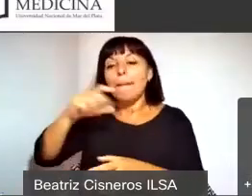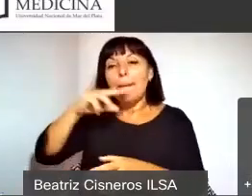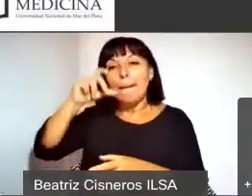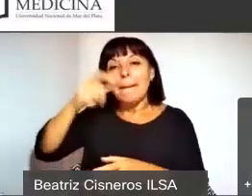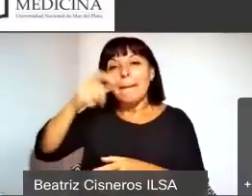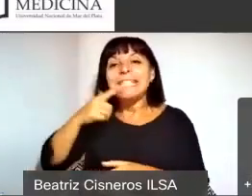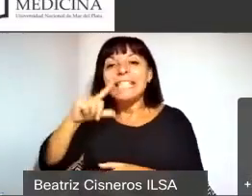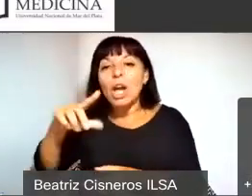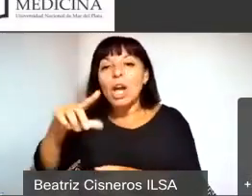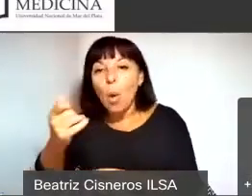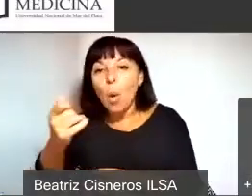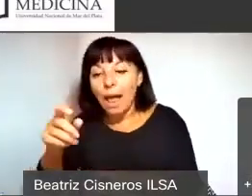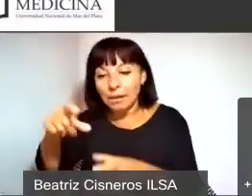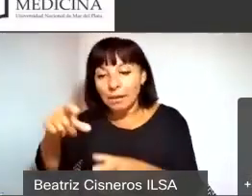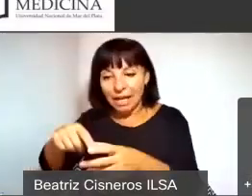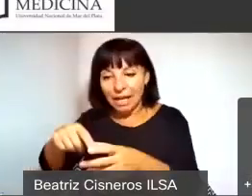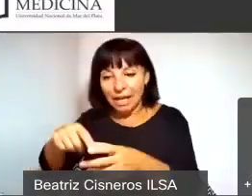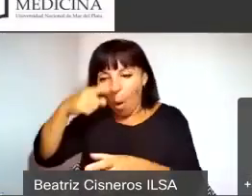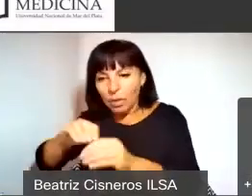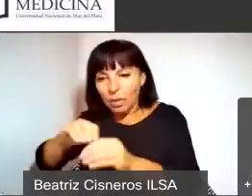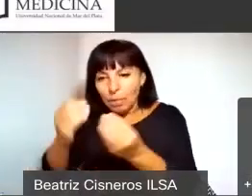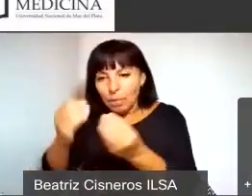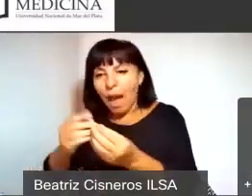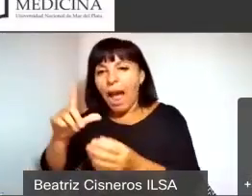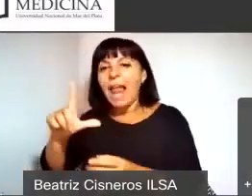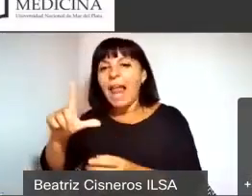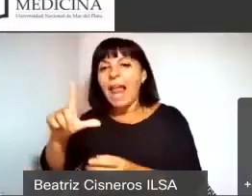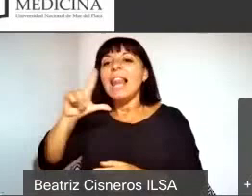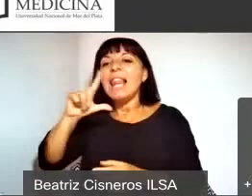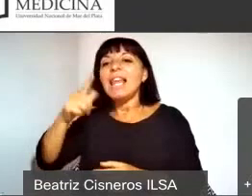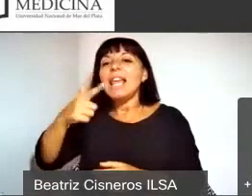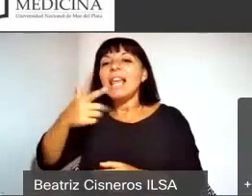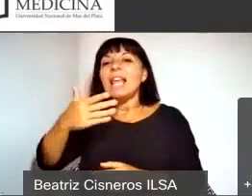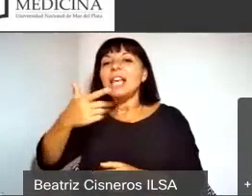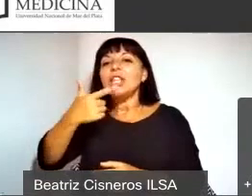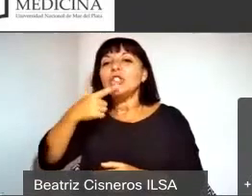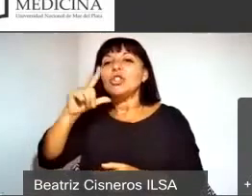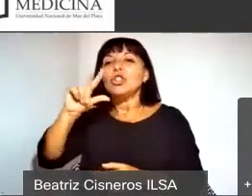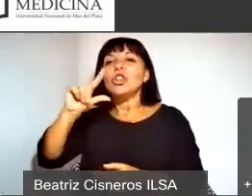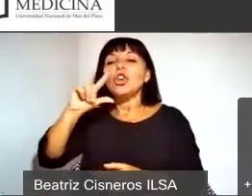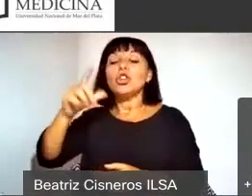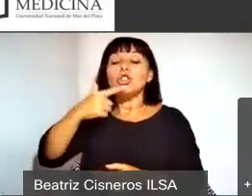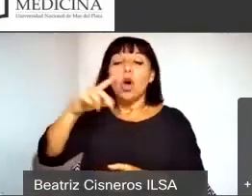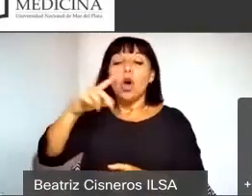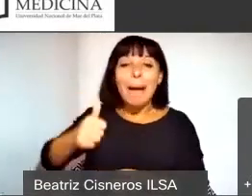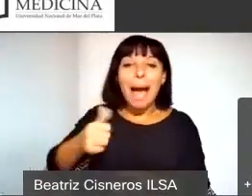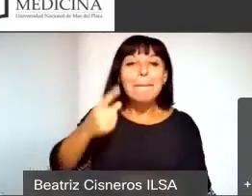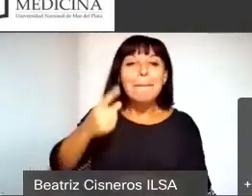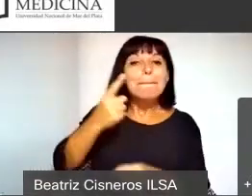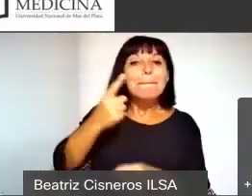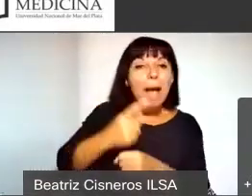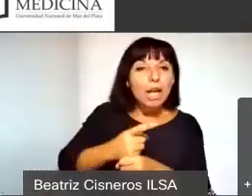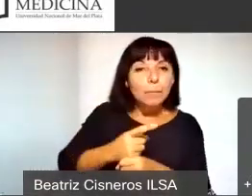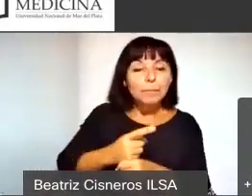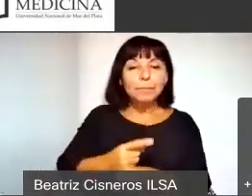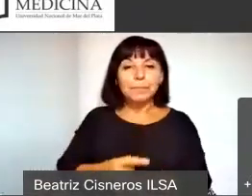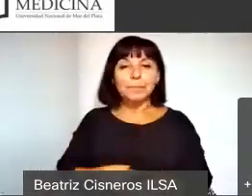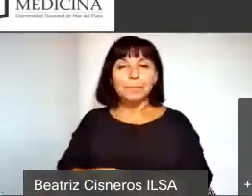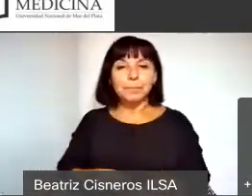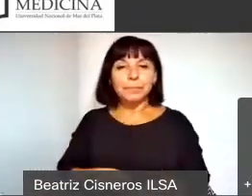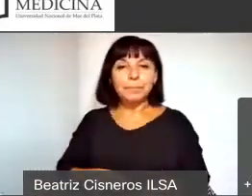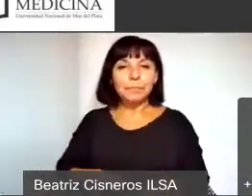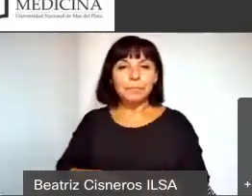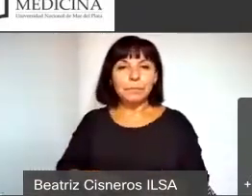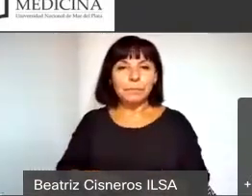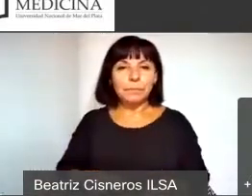conformó un lisosoma primario. Los lisosomas que se desprenden por la gemación